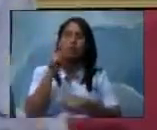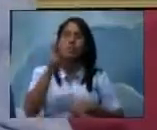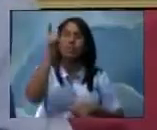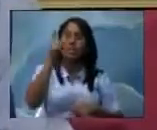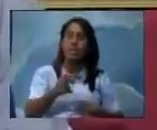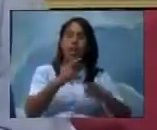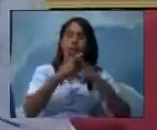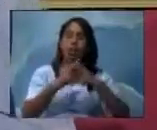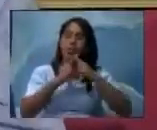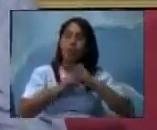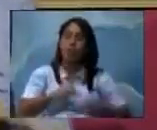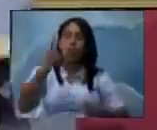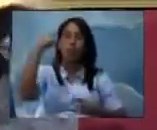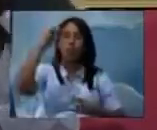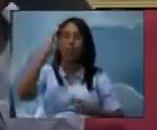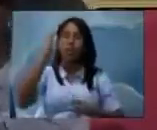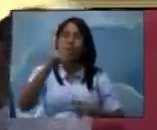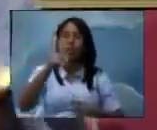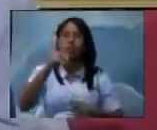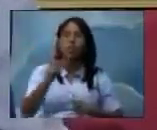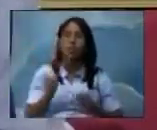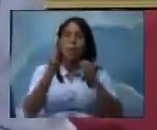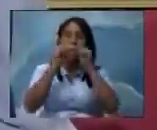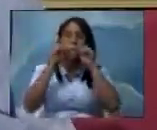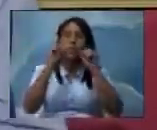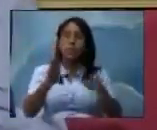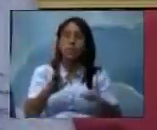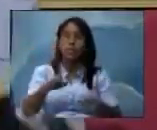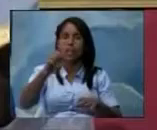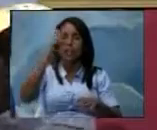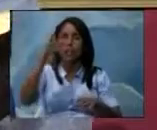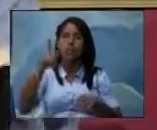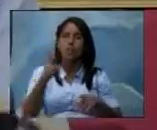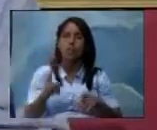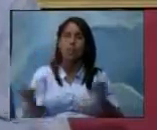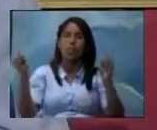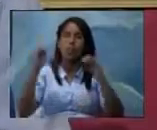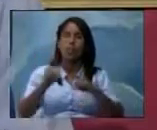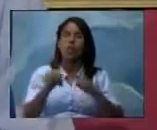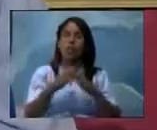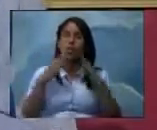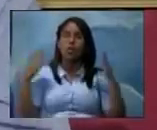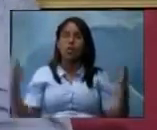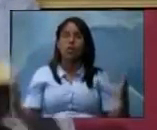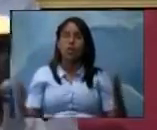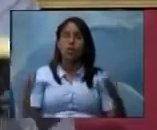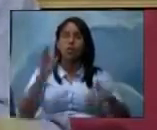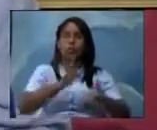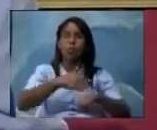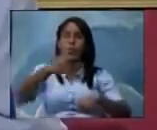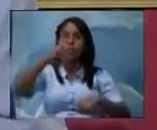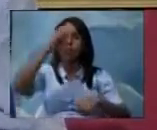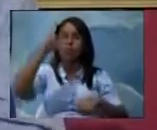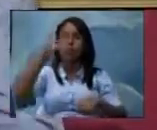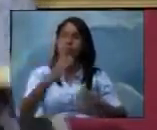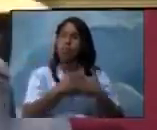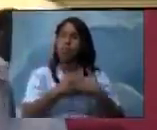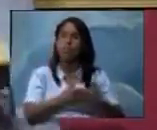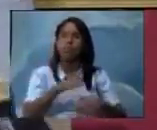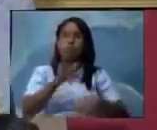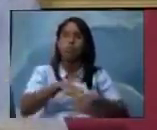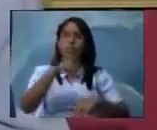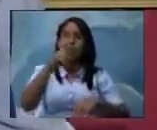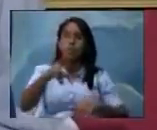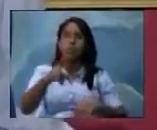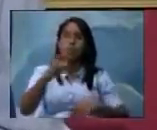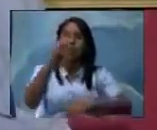serás honrado por Dios, ahí Dios te va a bendecir, ahí Dios te va a colocar en los grandes, porque Dios le ha placido,